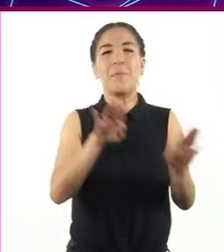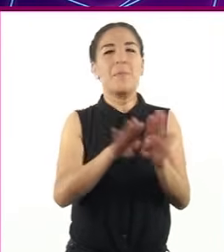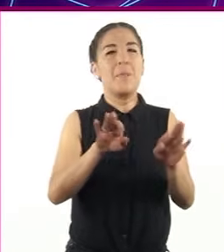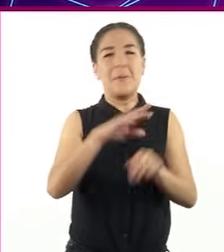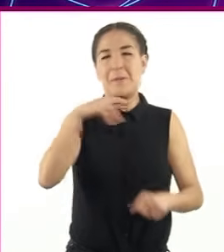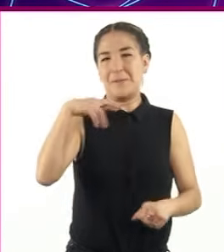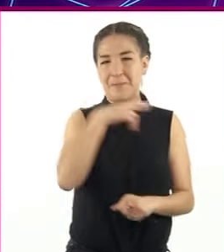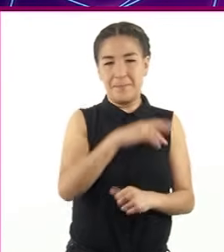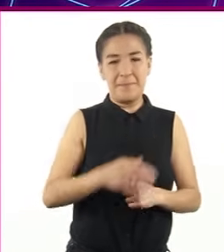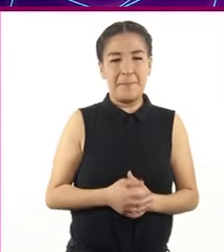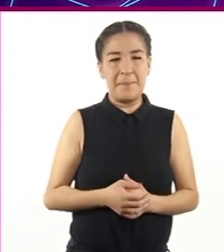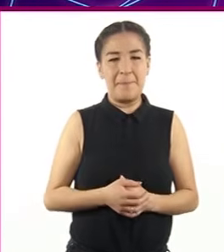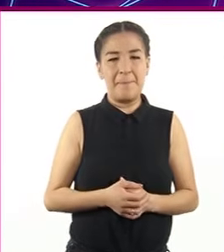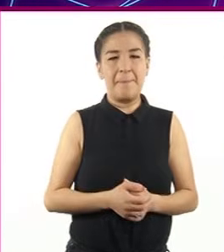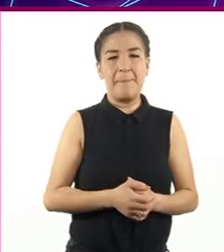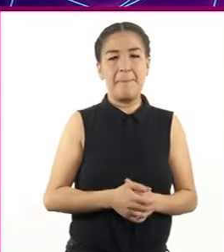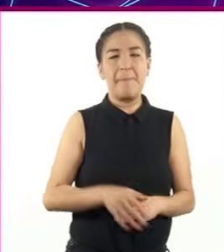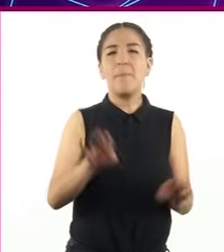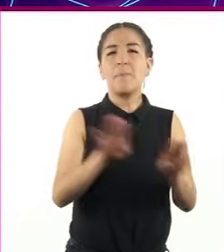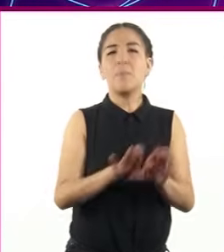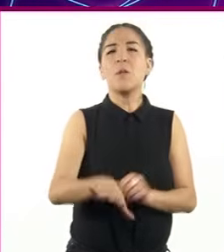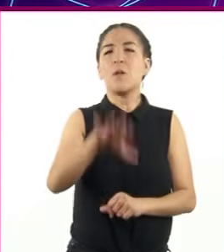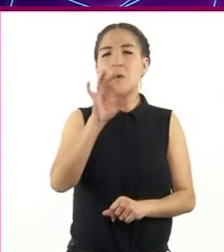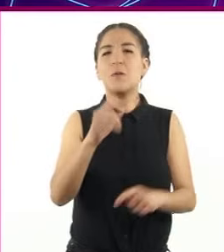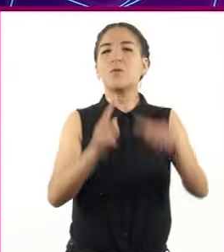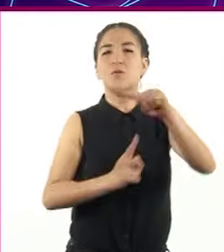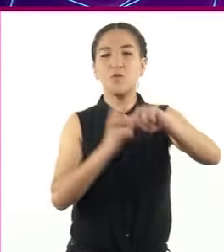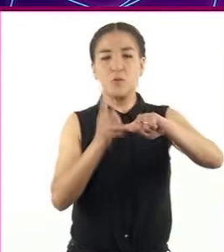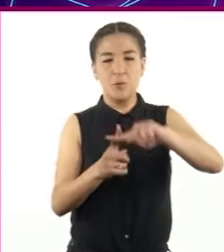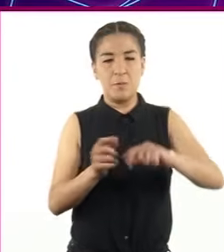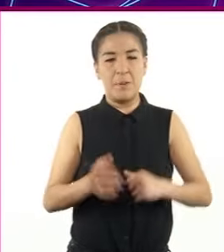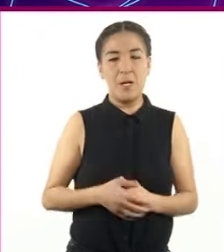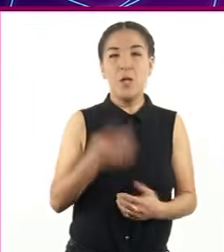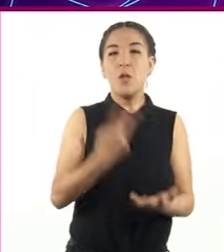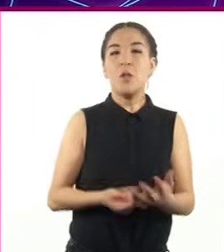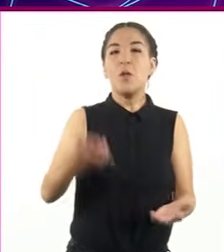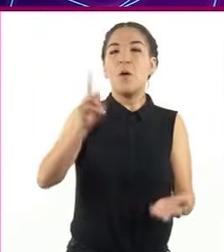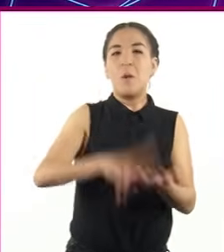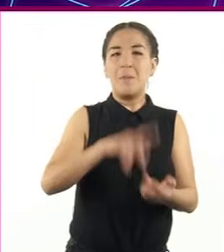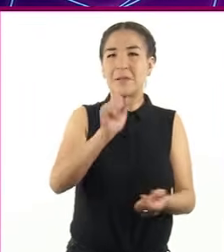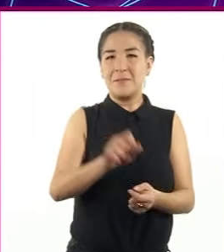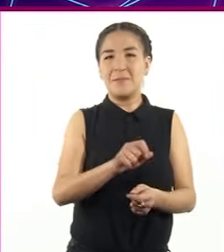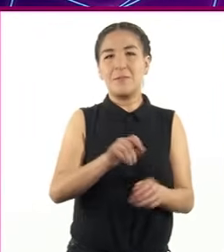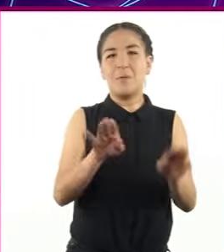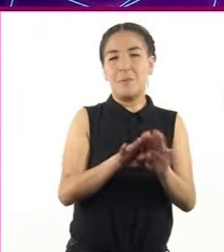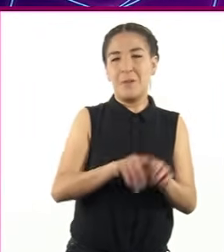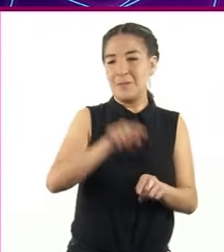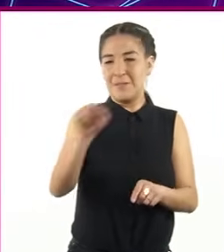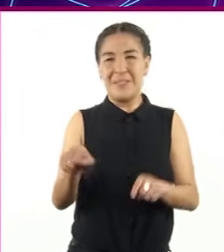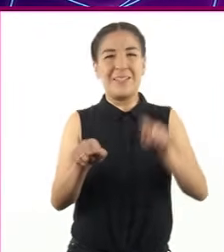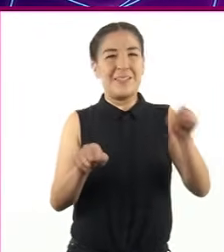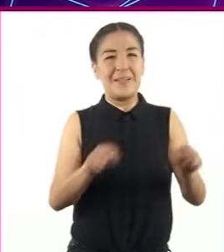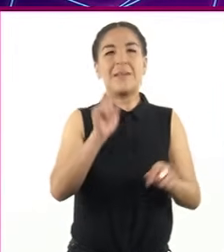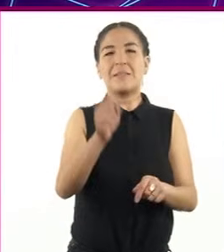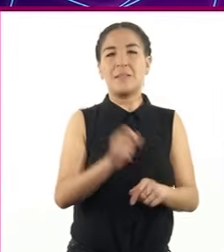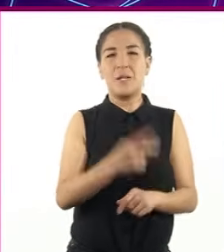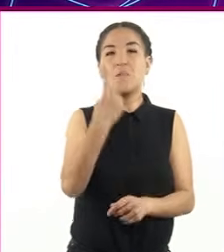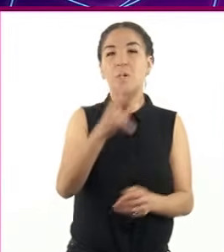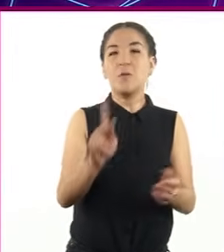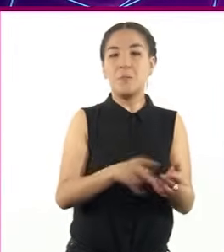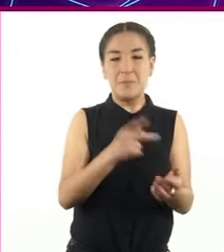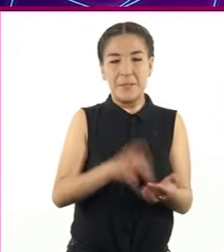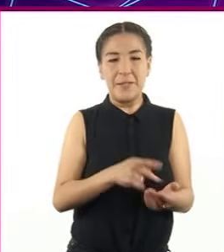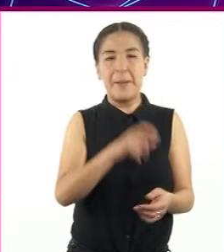El perímetro del rectángulo se obtiene sumando el doble de los dos lados opuestos, es decir, 2 veces